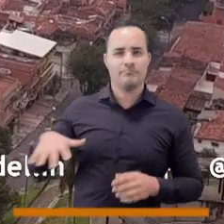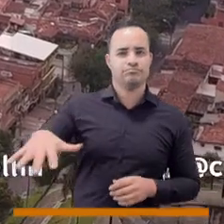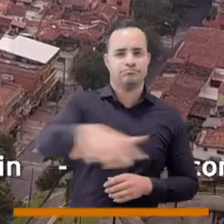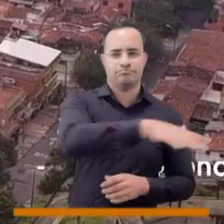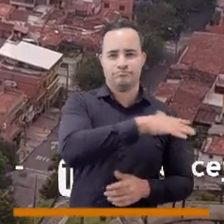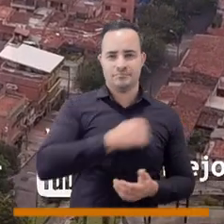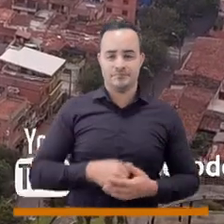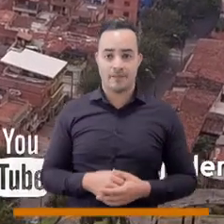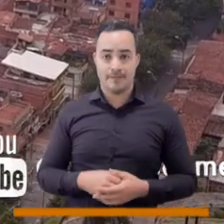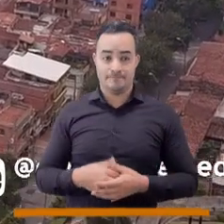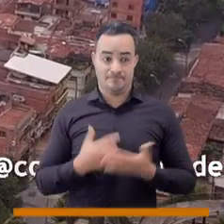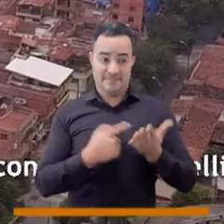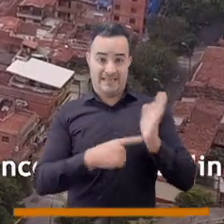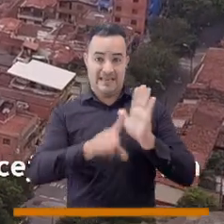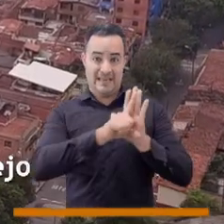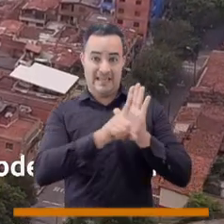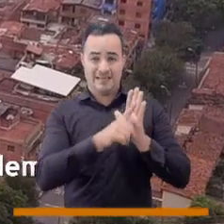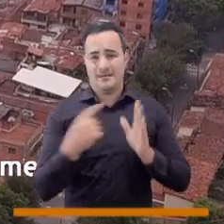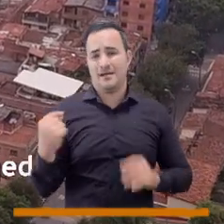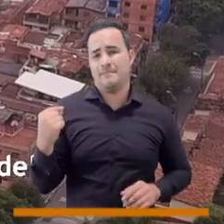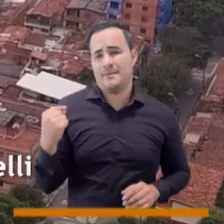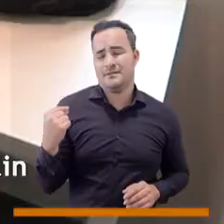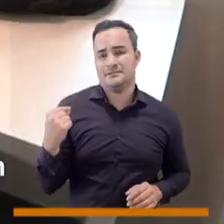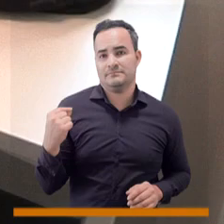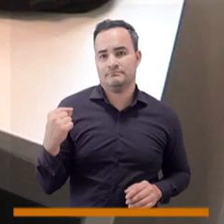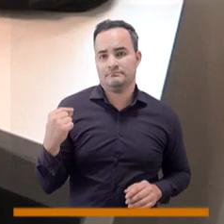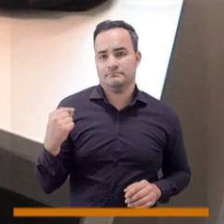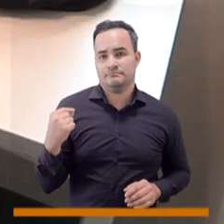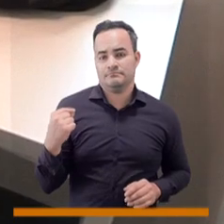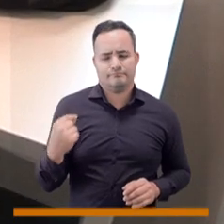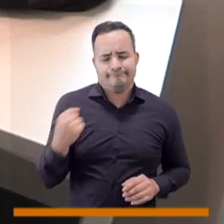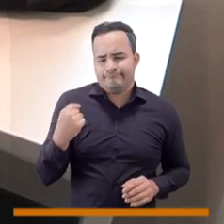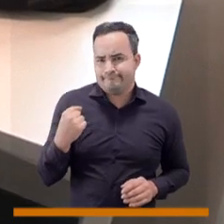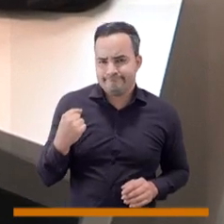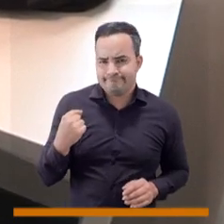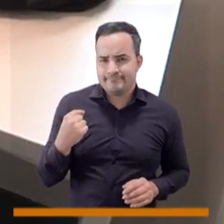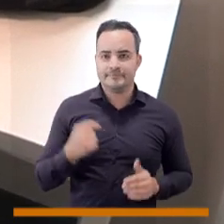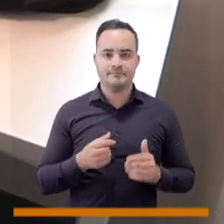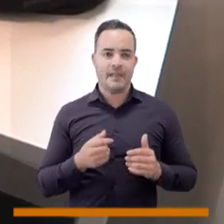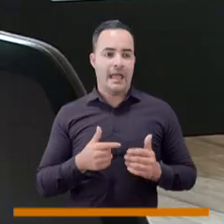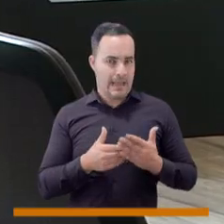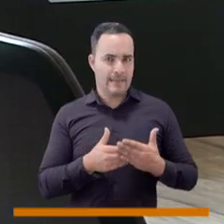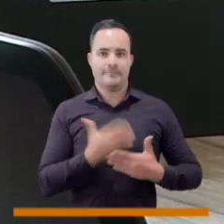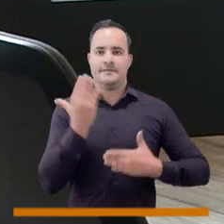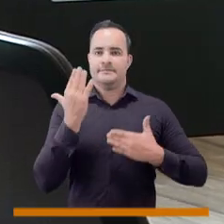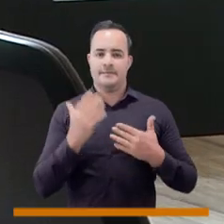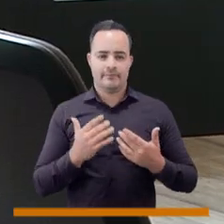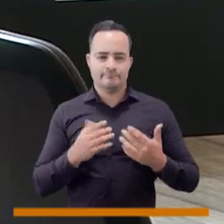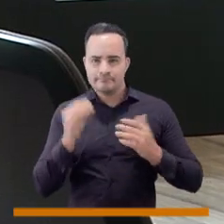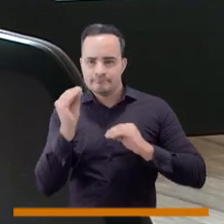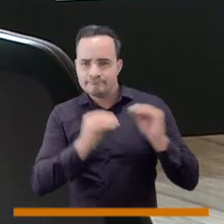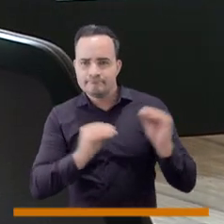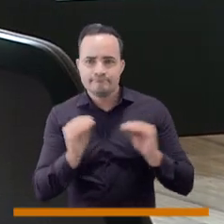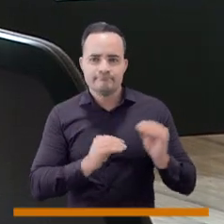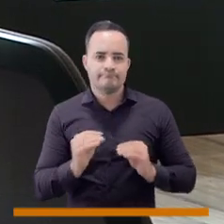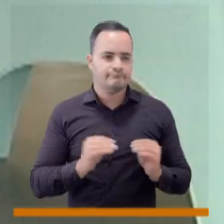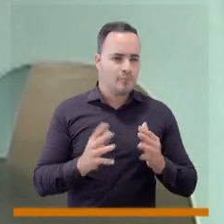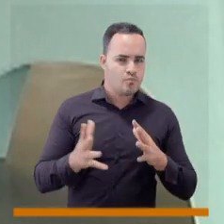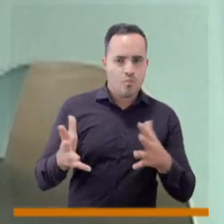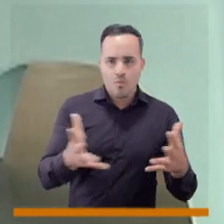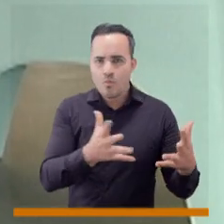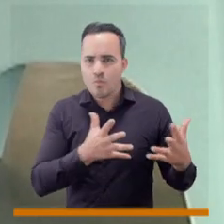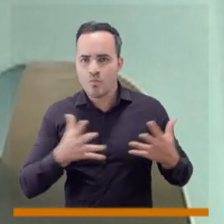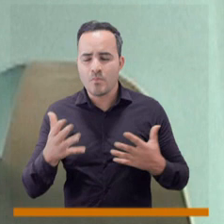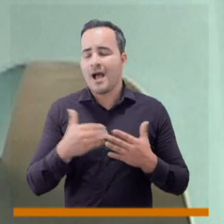Esta ley es muy reciente y apenas se está empezando a mover de alguna manera el distrito